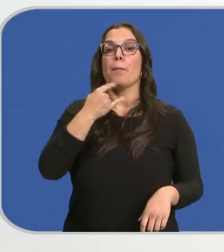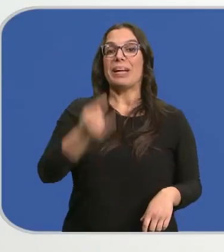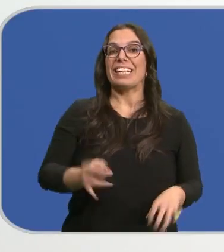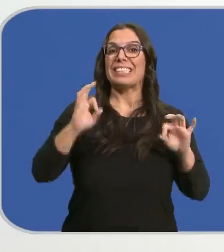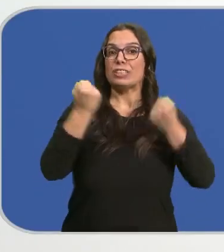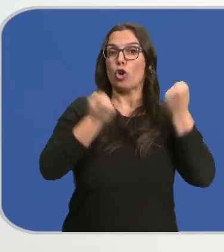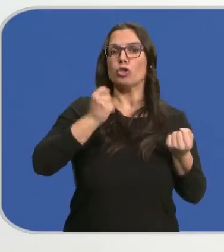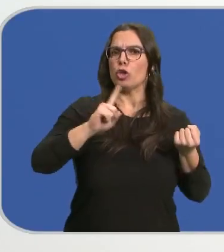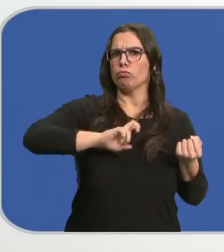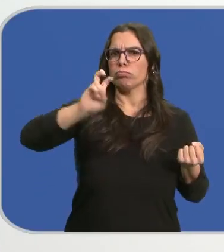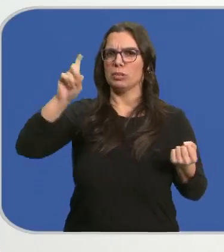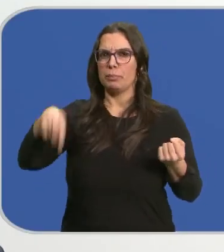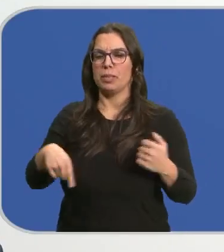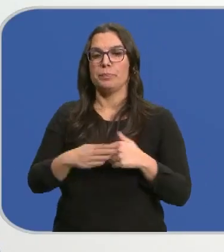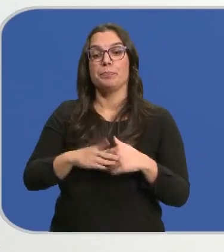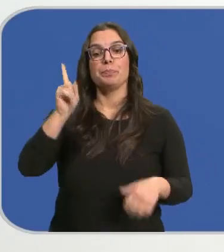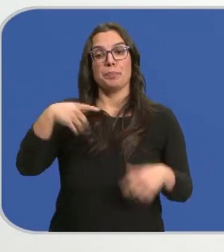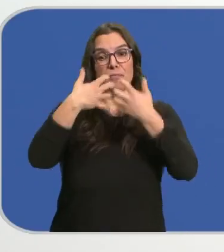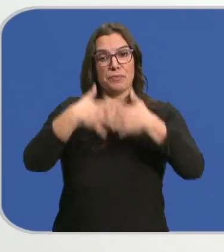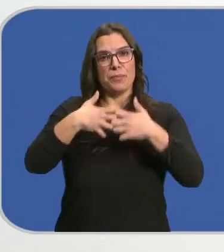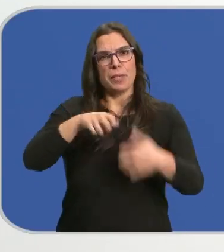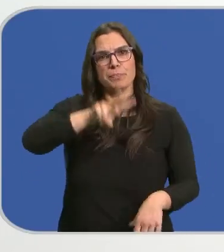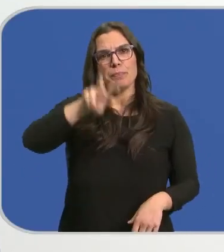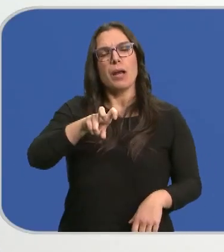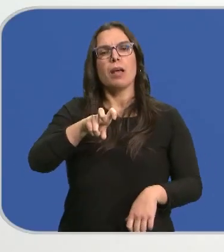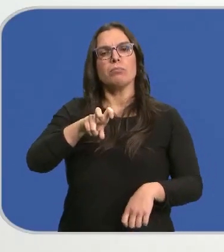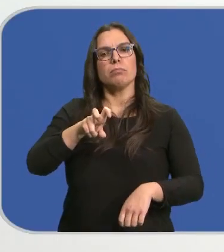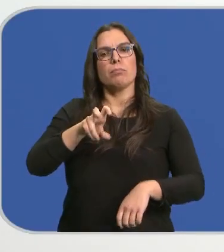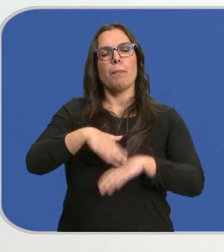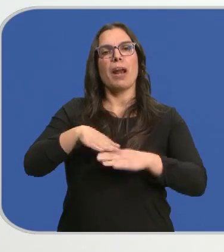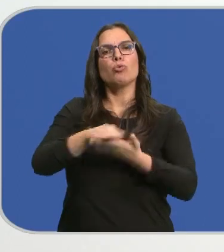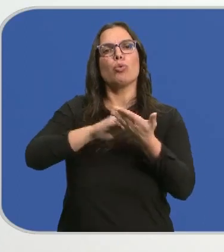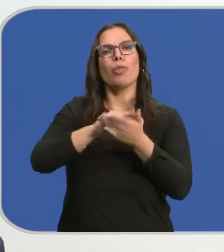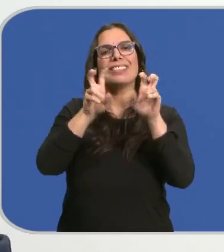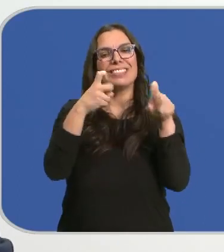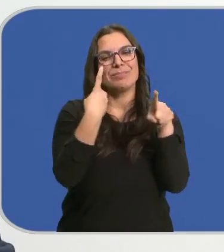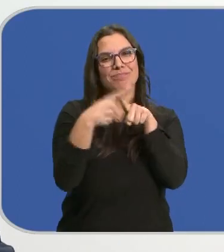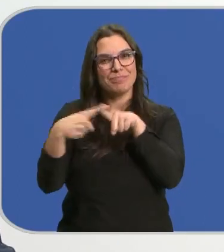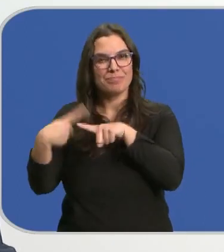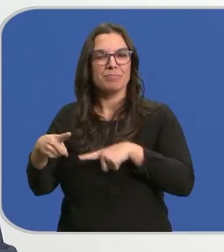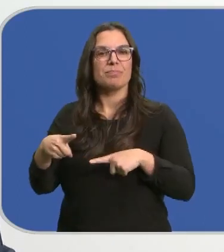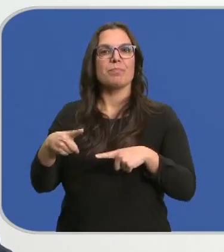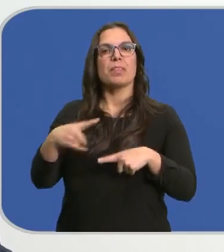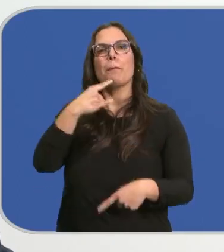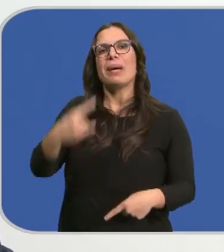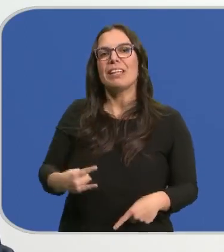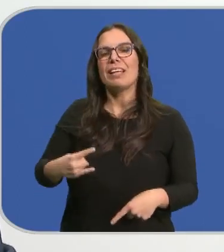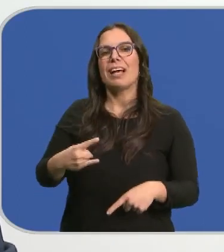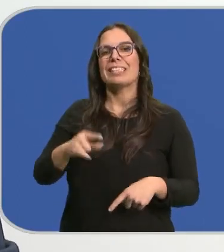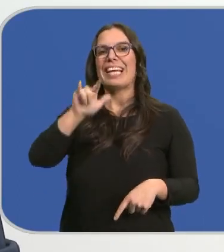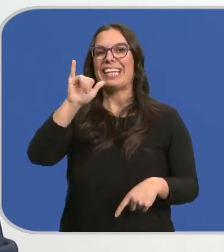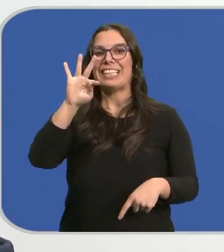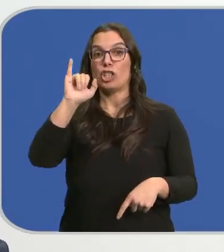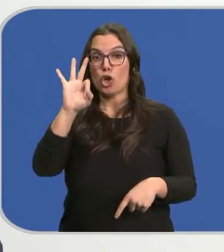Pues también es importante resaltar que esta planta que estamos presentando también dará solución a los elementos, a baterías de